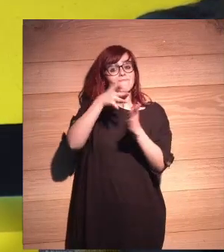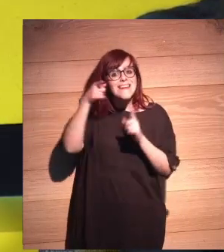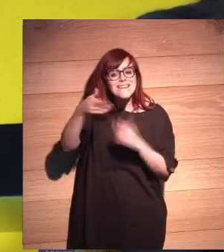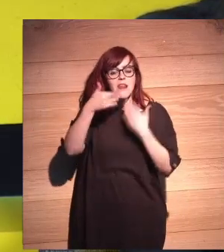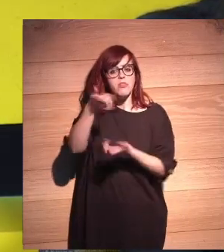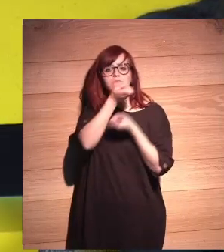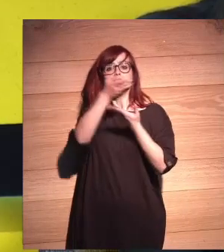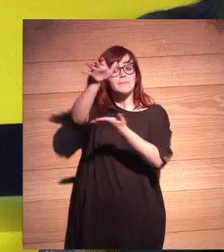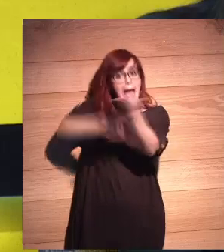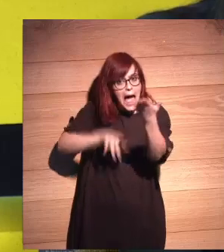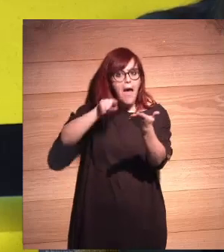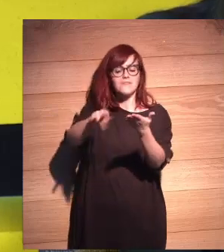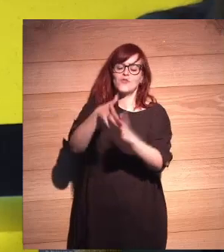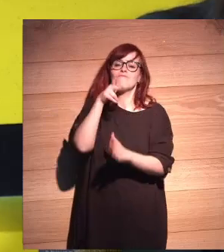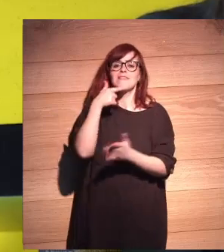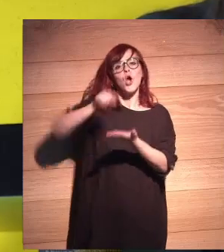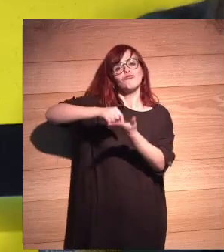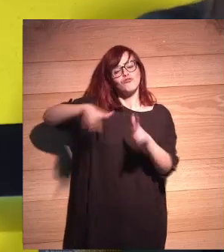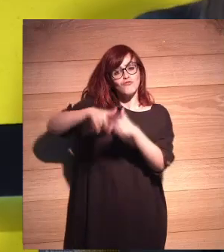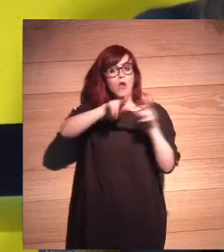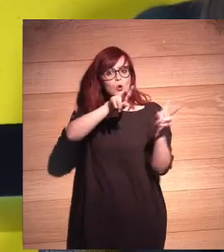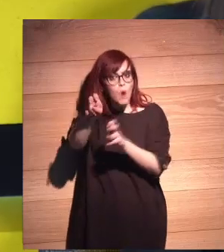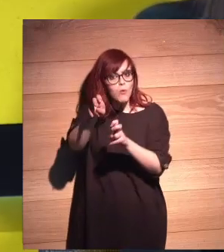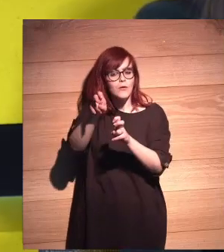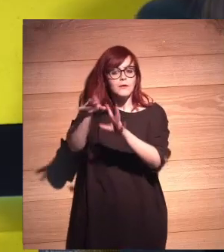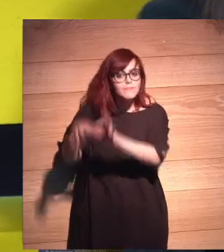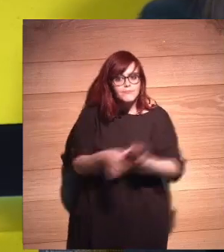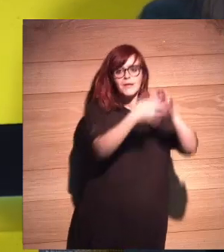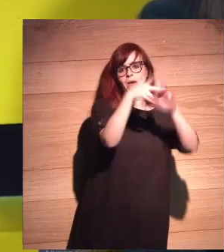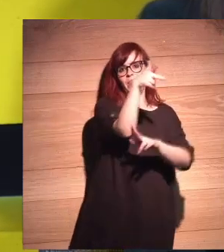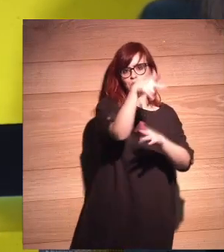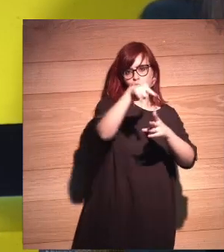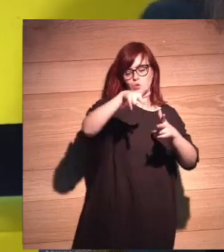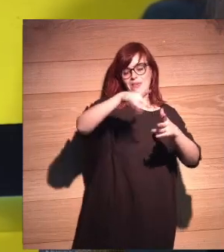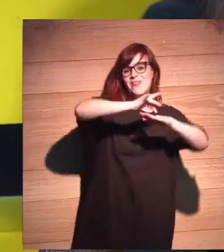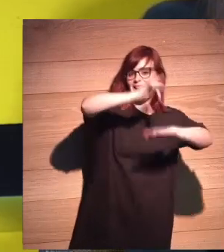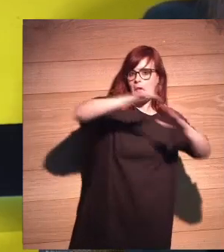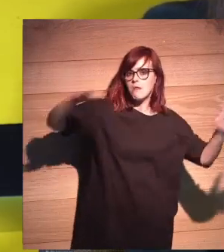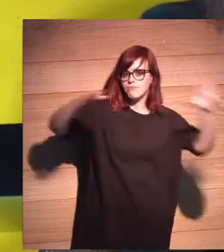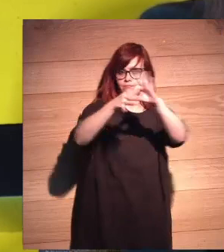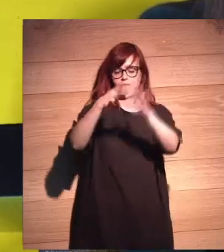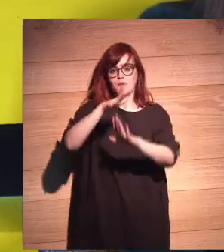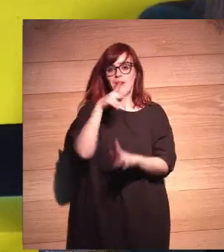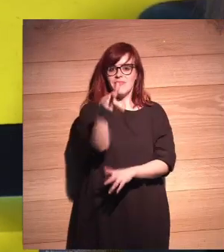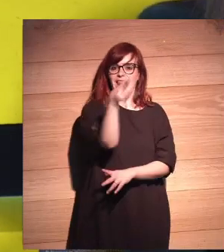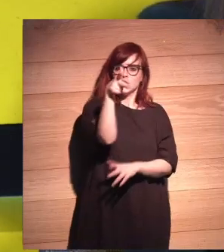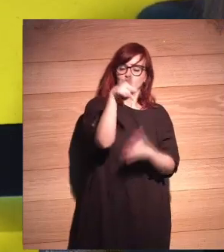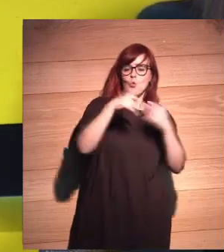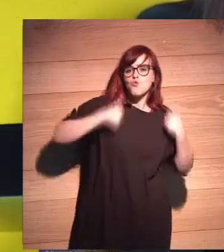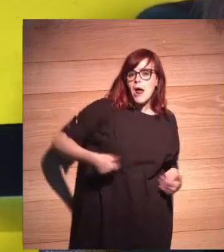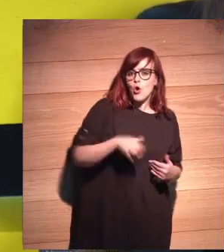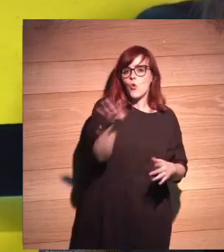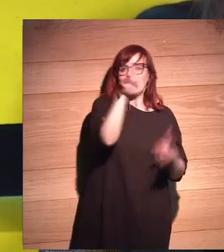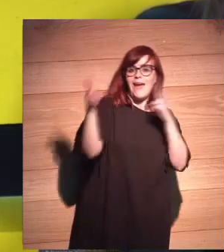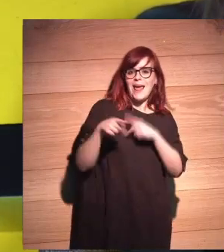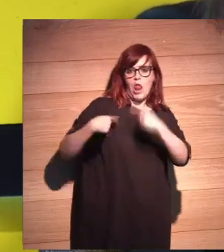social y el desarrollo a través de unos derechos digitales al lado, ¿no?, de la cuarta generación de derechos humanos que